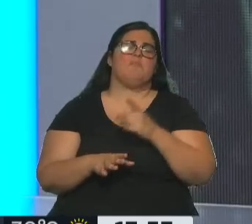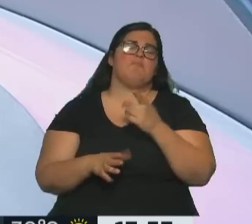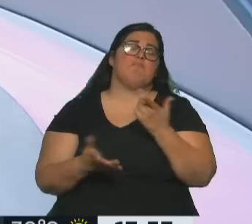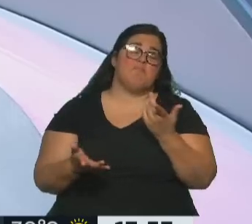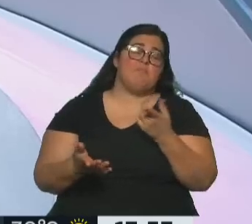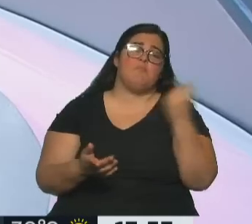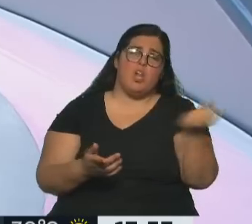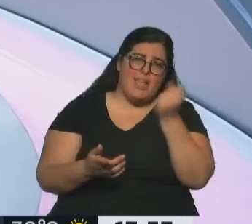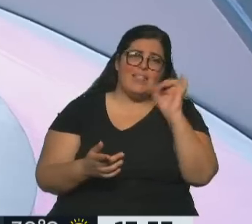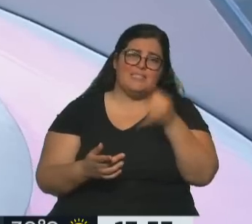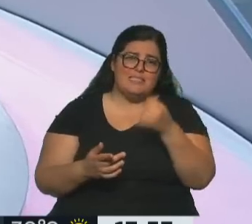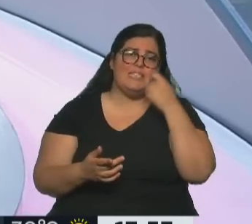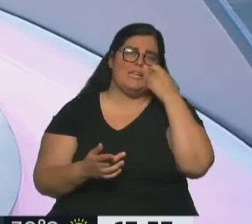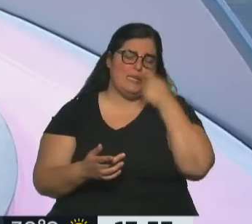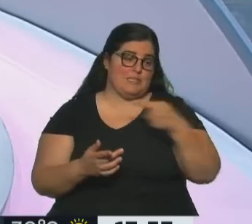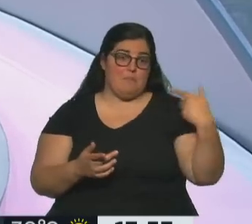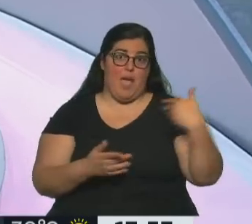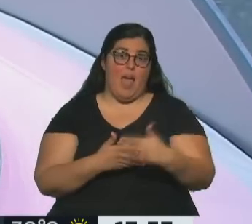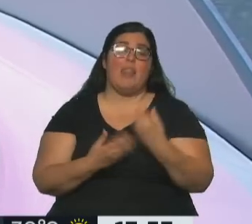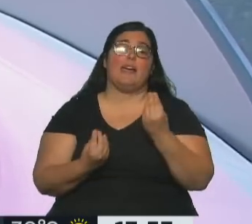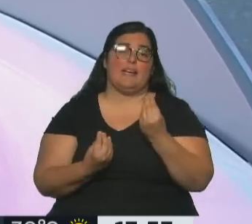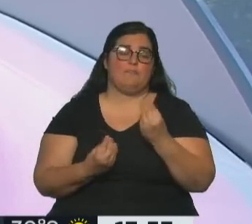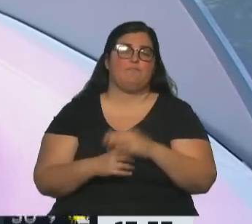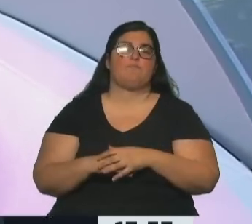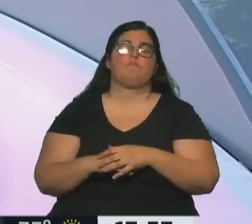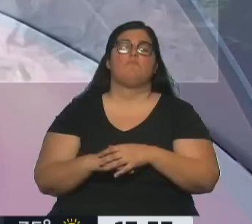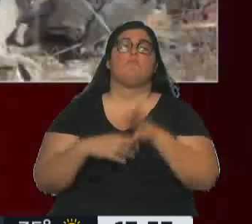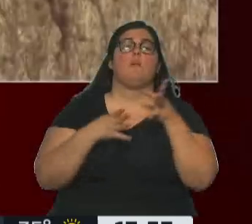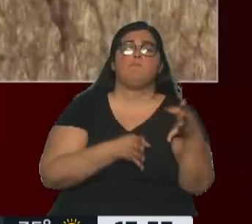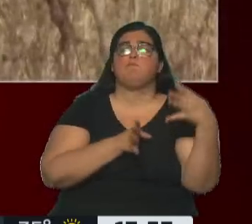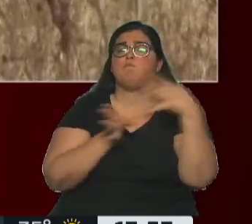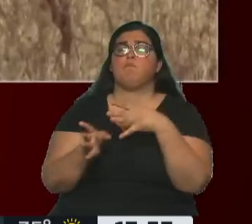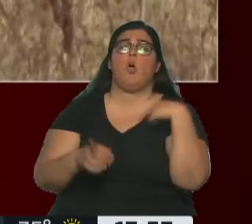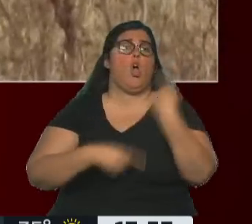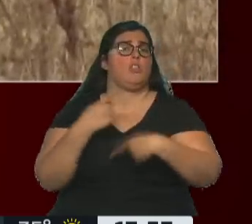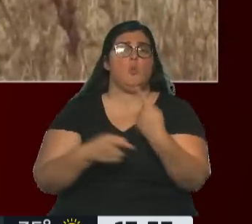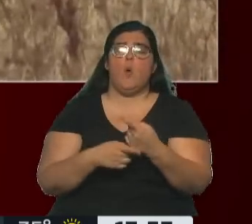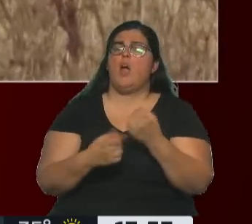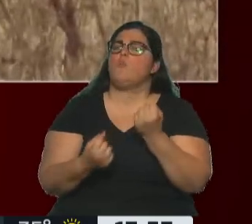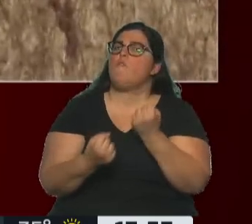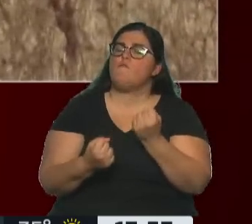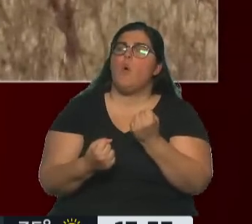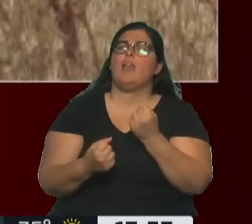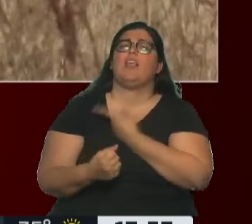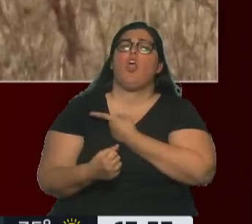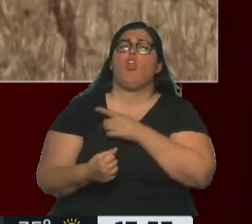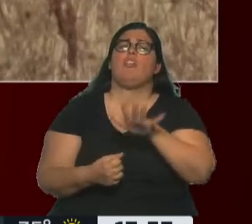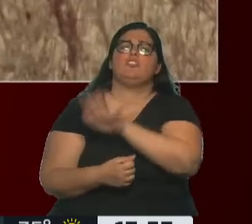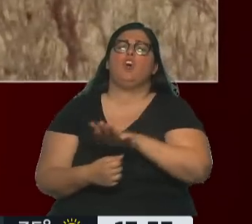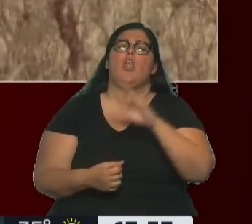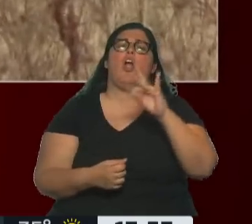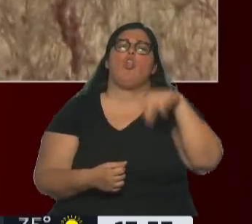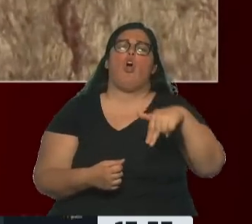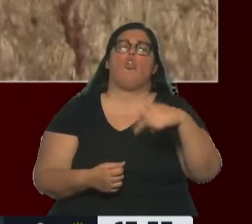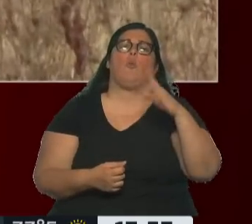lo importante que sucedió esta semana es que los combates siguieron y están muy fuertes en la zona del Don vas sobre